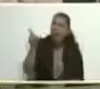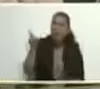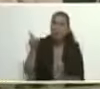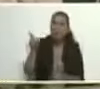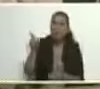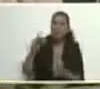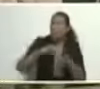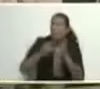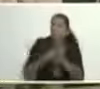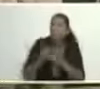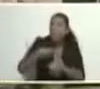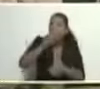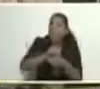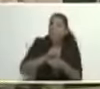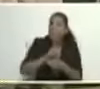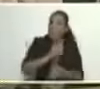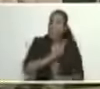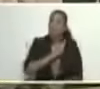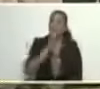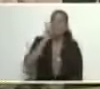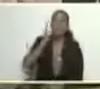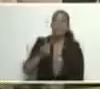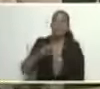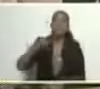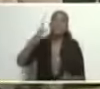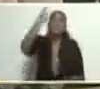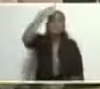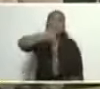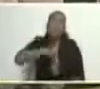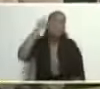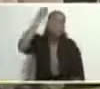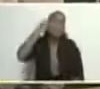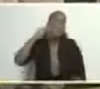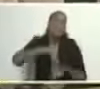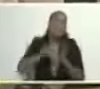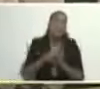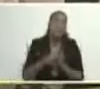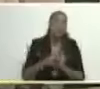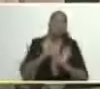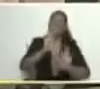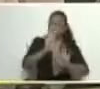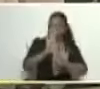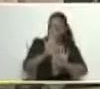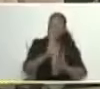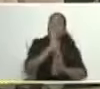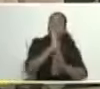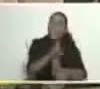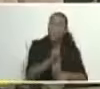define bajo el prisma de sus propios ojos. Pues bien, les tengo una respuesta.